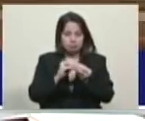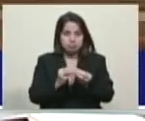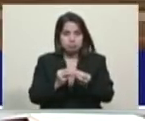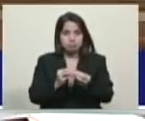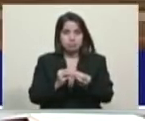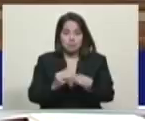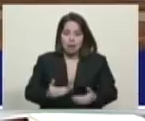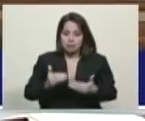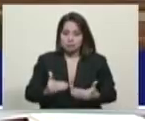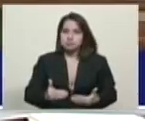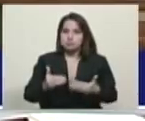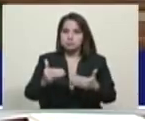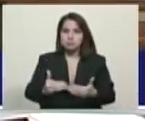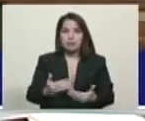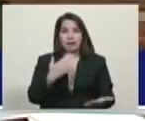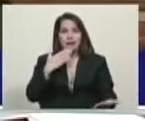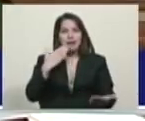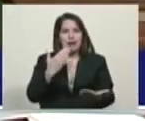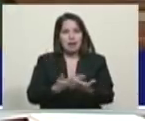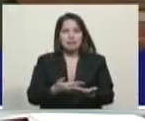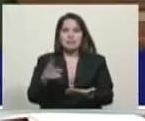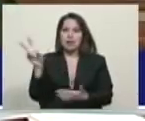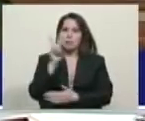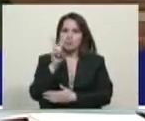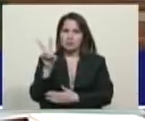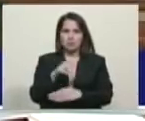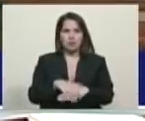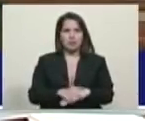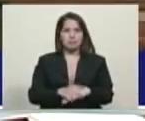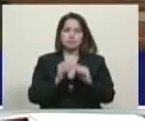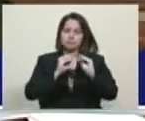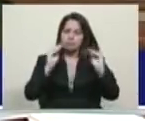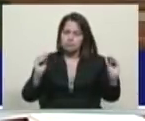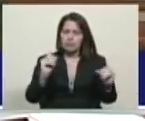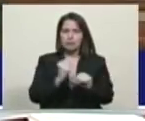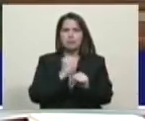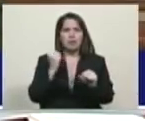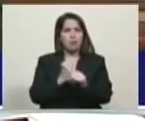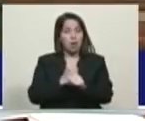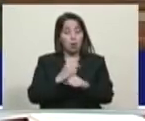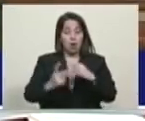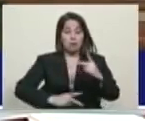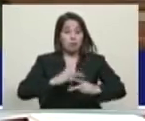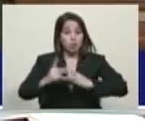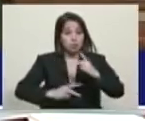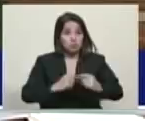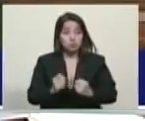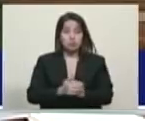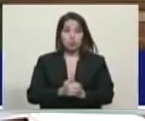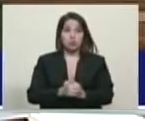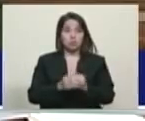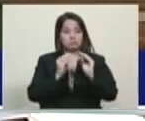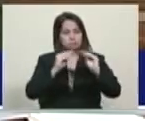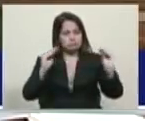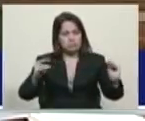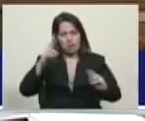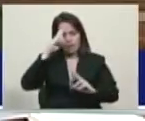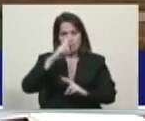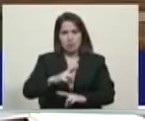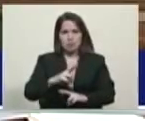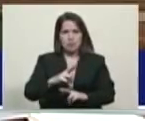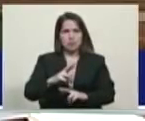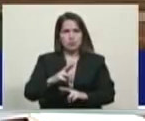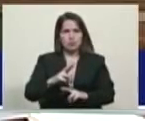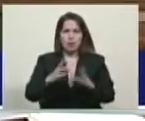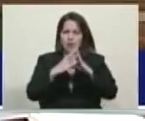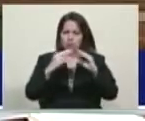seguir avanzando. Les doy las gracias a Venezuela. Llamo al trabajo, llamo a la producción, llamo al respeto de las reglas de juego de la